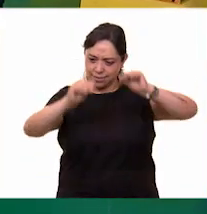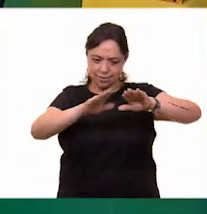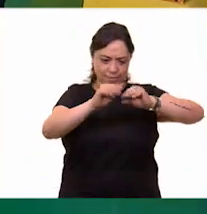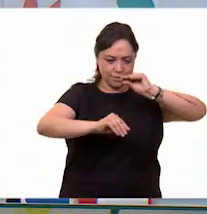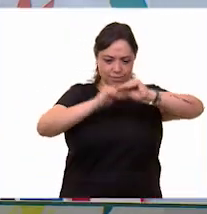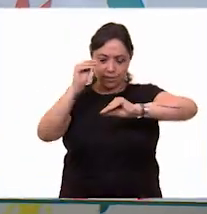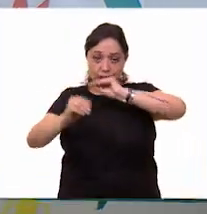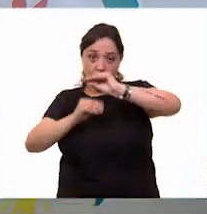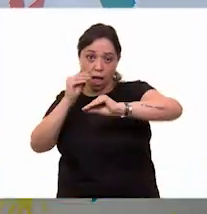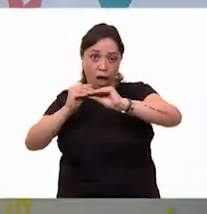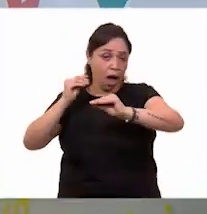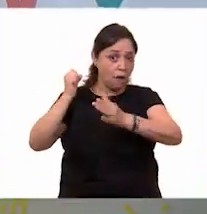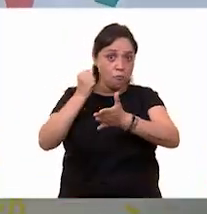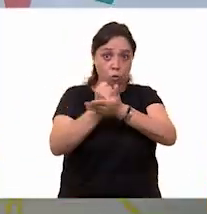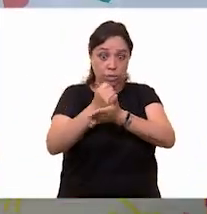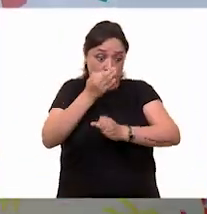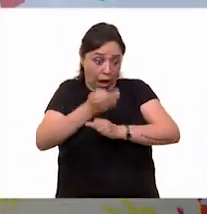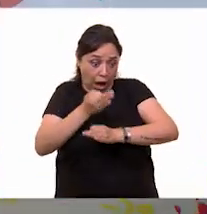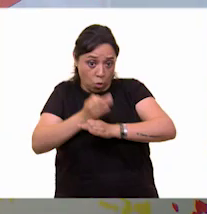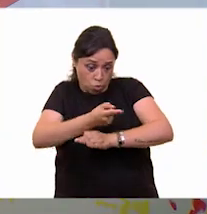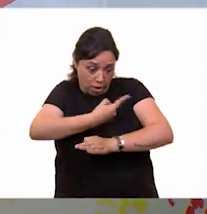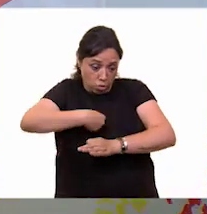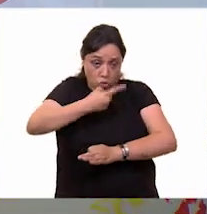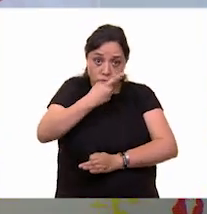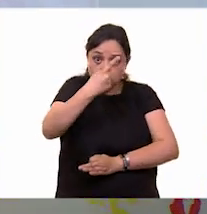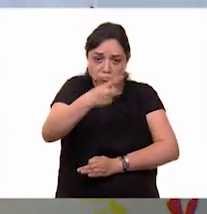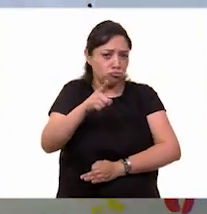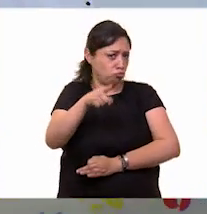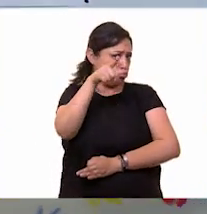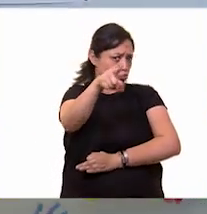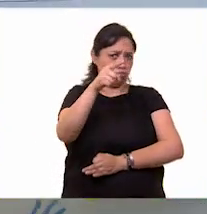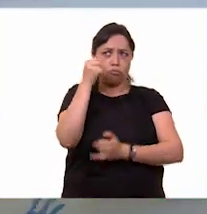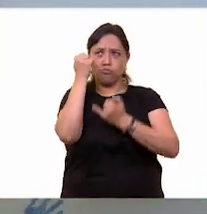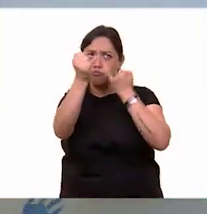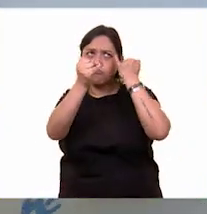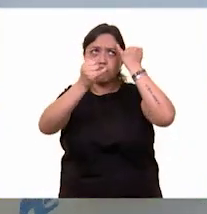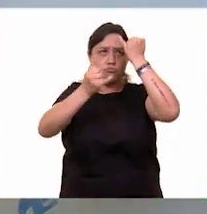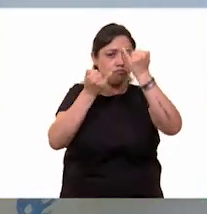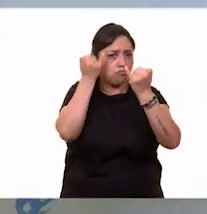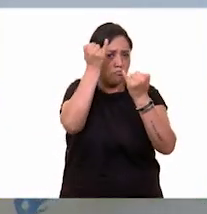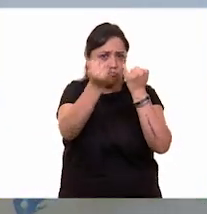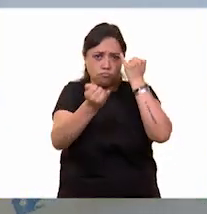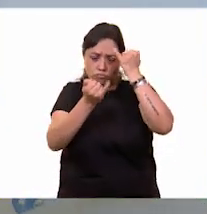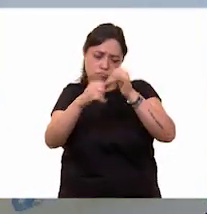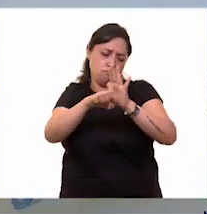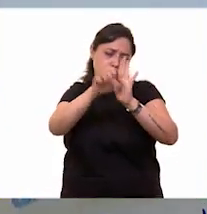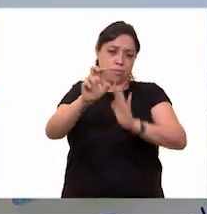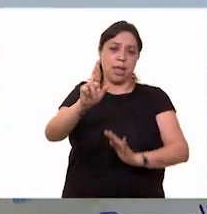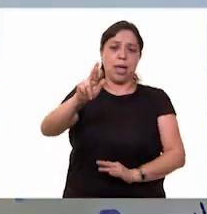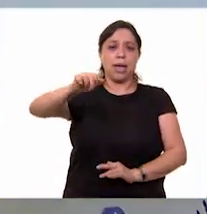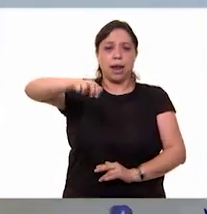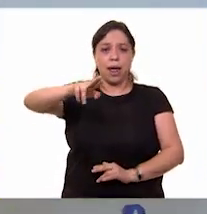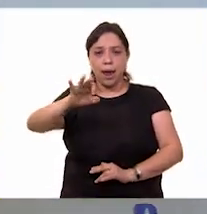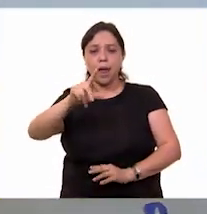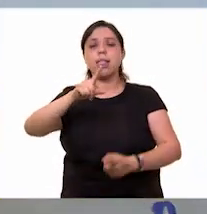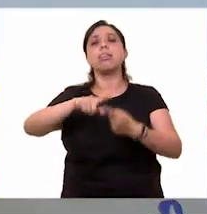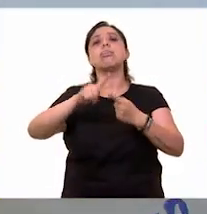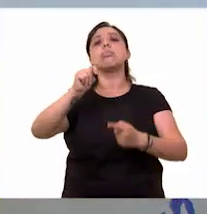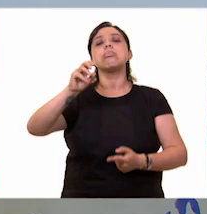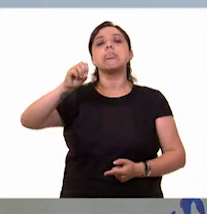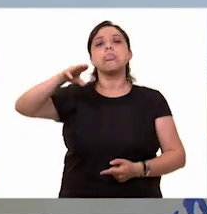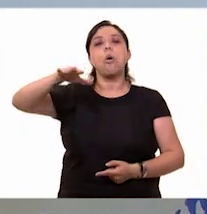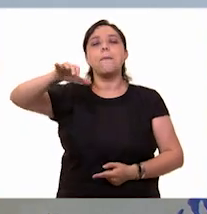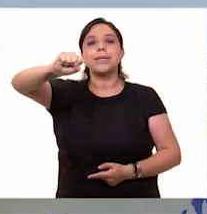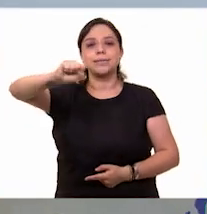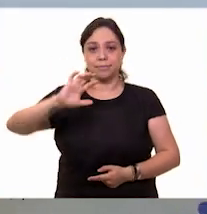son las figuras que nosotros estamos mencionando. Si ustedes también pueden utilizar otras, como lo hicieron Raquel y Tomás. Muy bien.